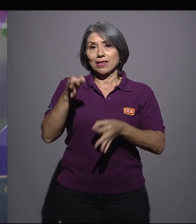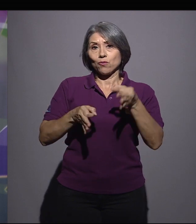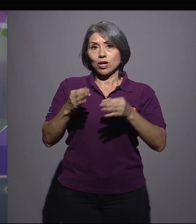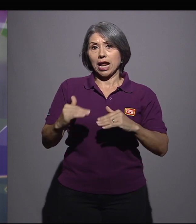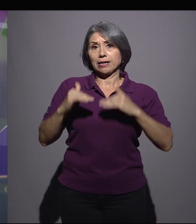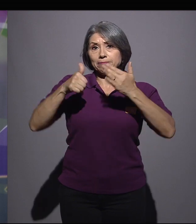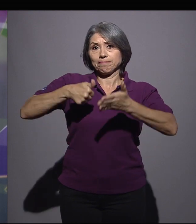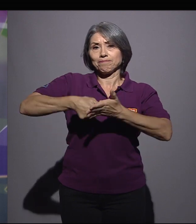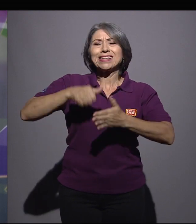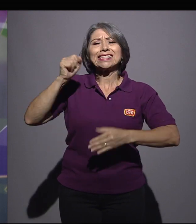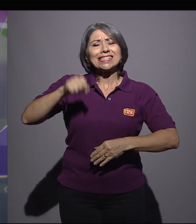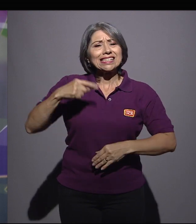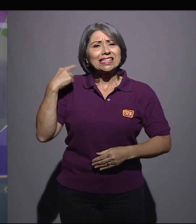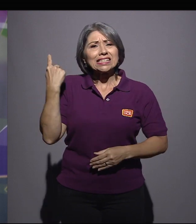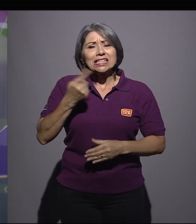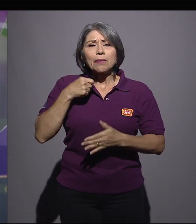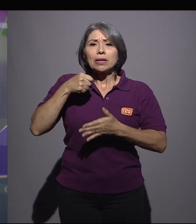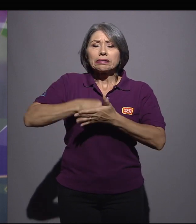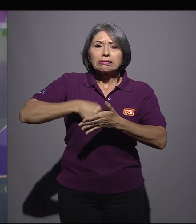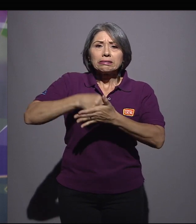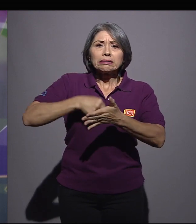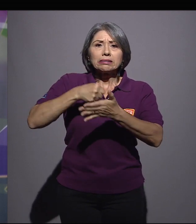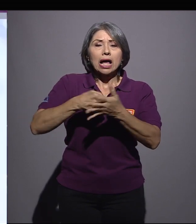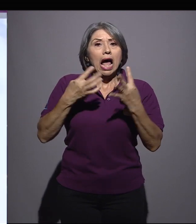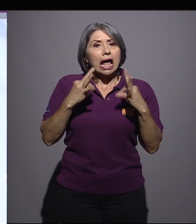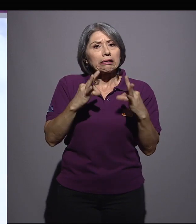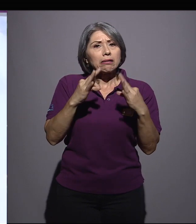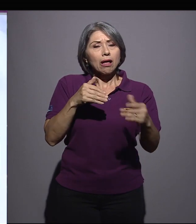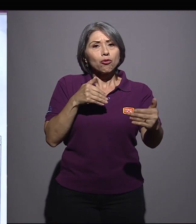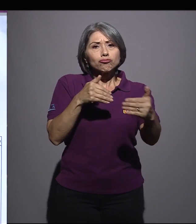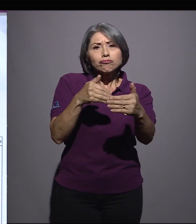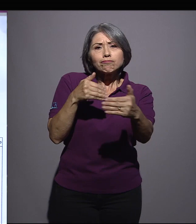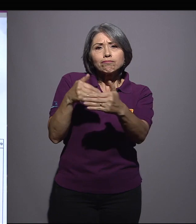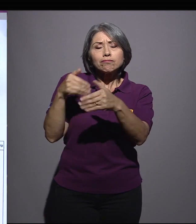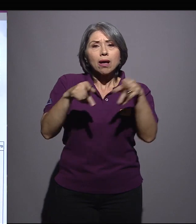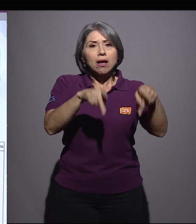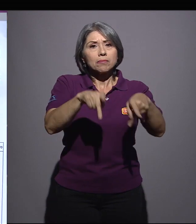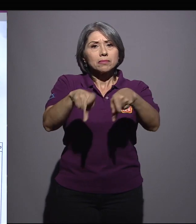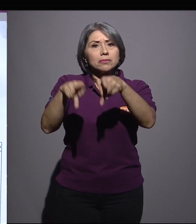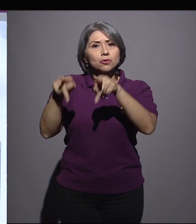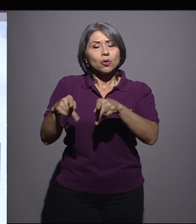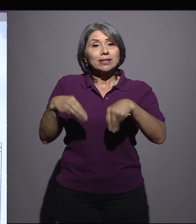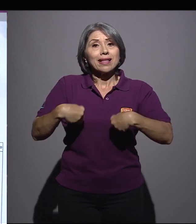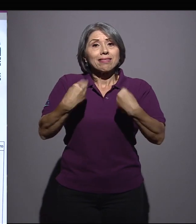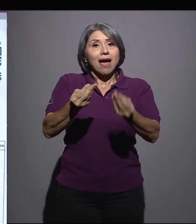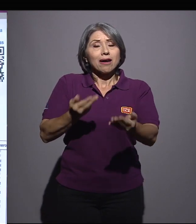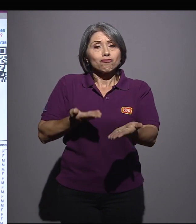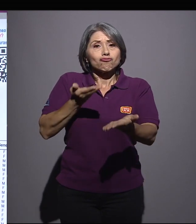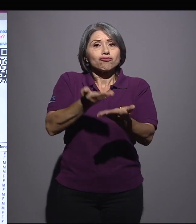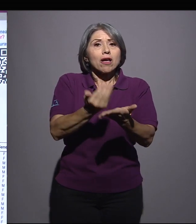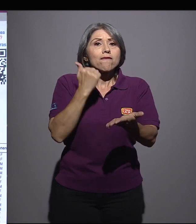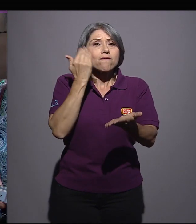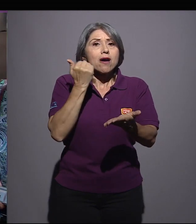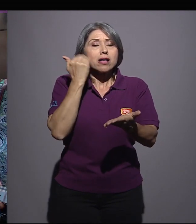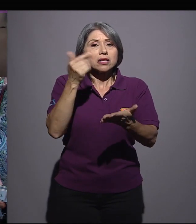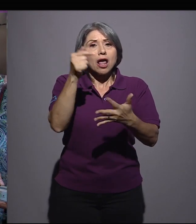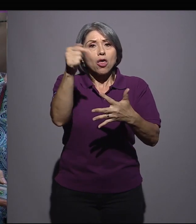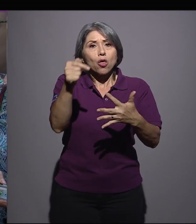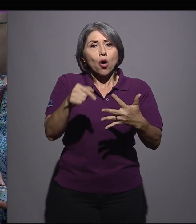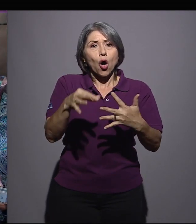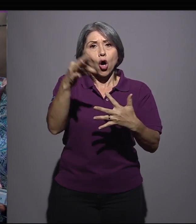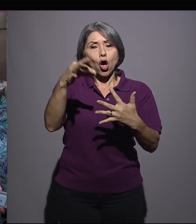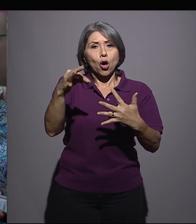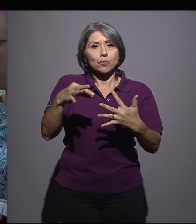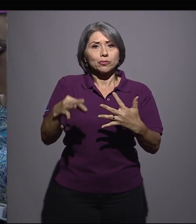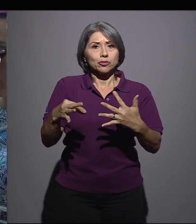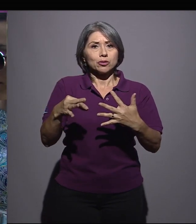insistido mucho, ha tratado de llegar mucho, ¿verdad?, a lo que son los ciudadanos con estas opciones, esta facilidad, ¿verdad?, que se dan para las